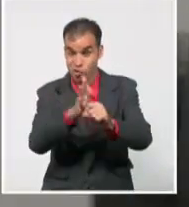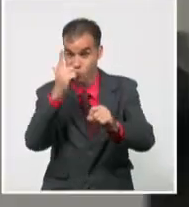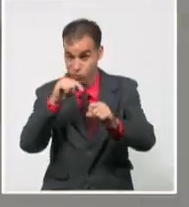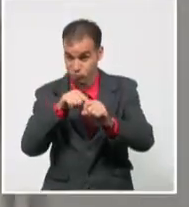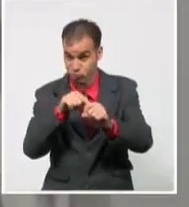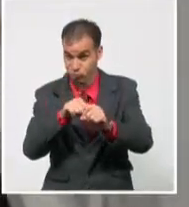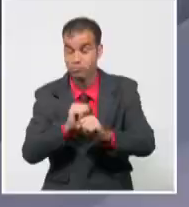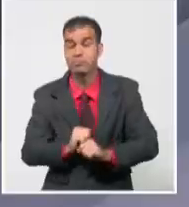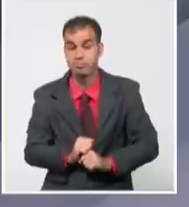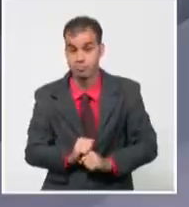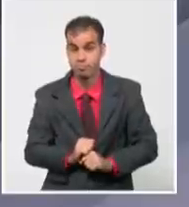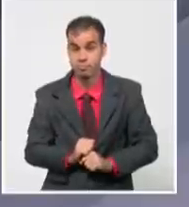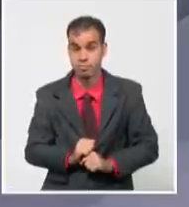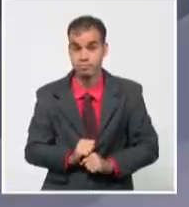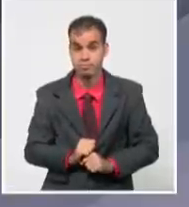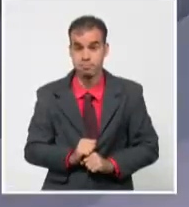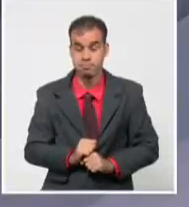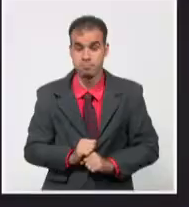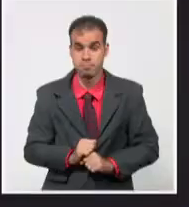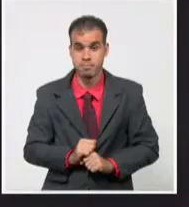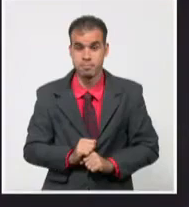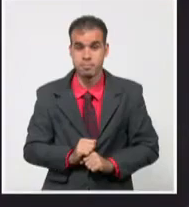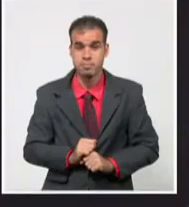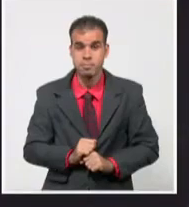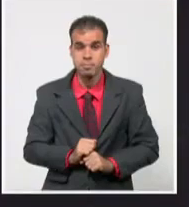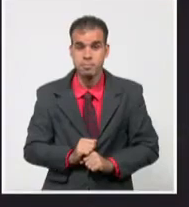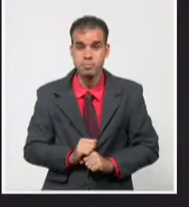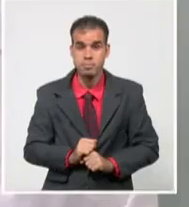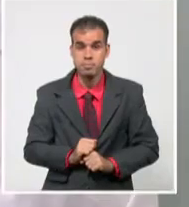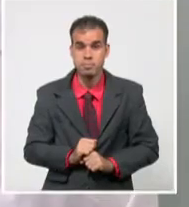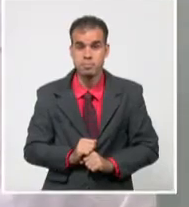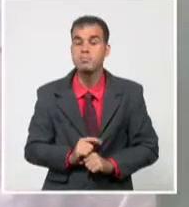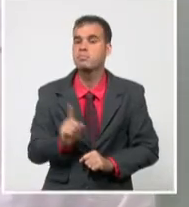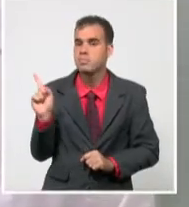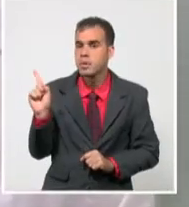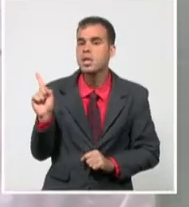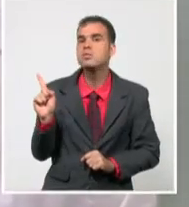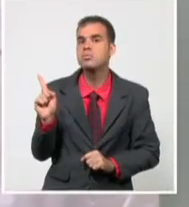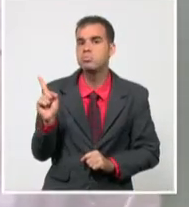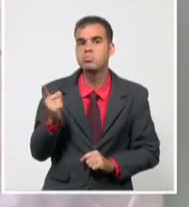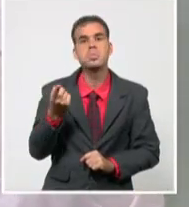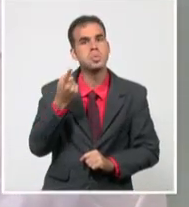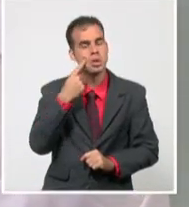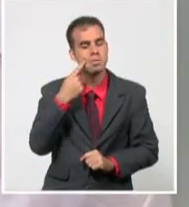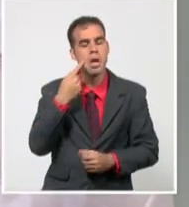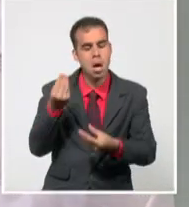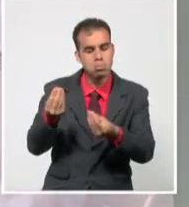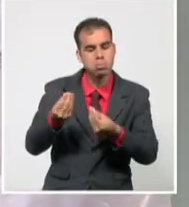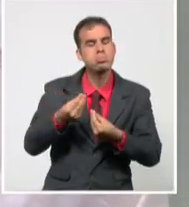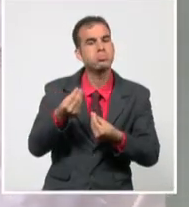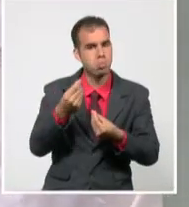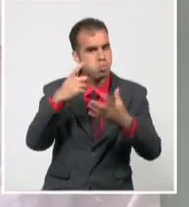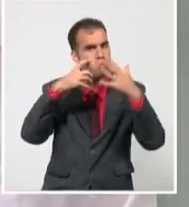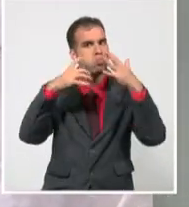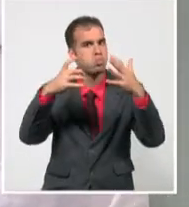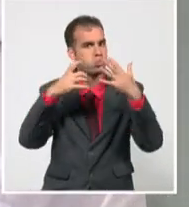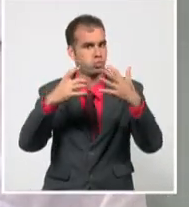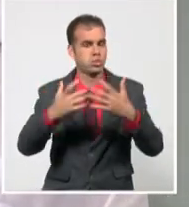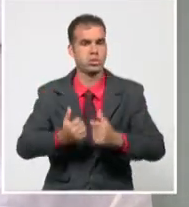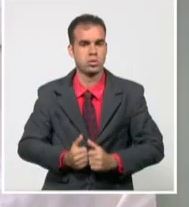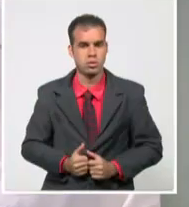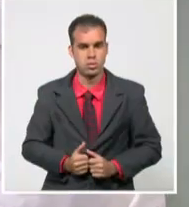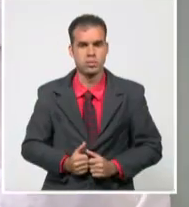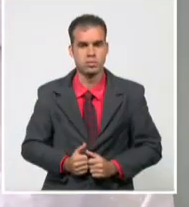la India. Por lo tanto, el producto representa un aporte significativo